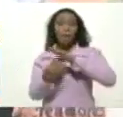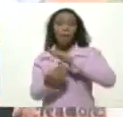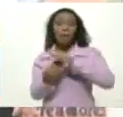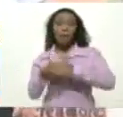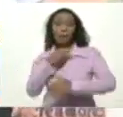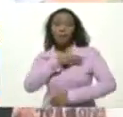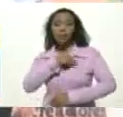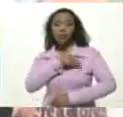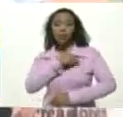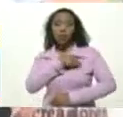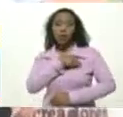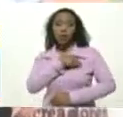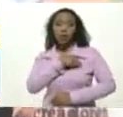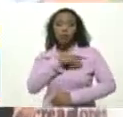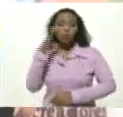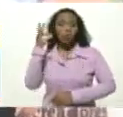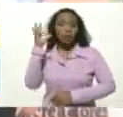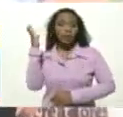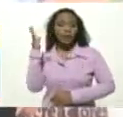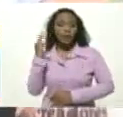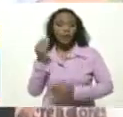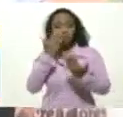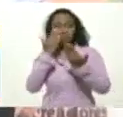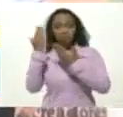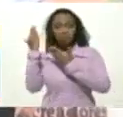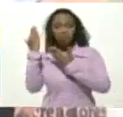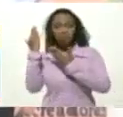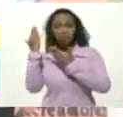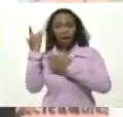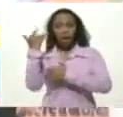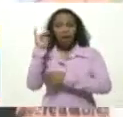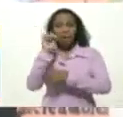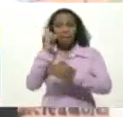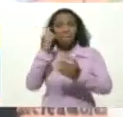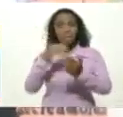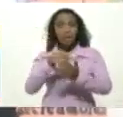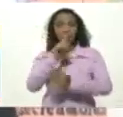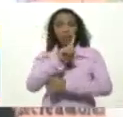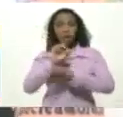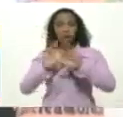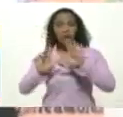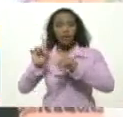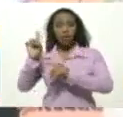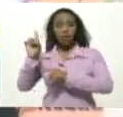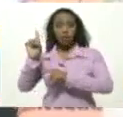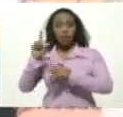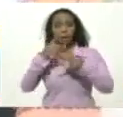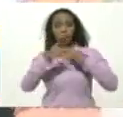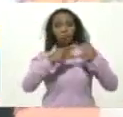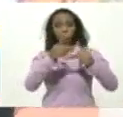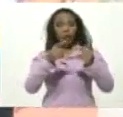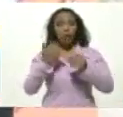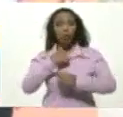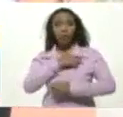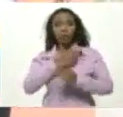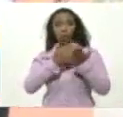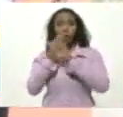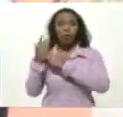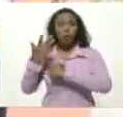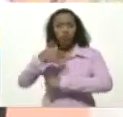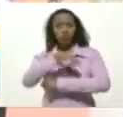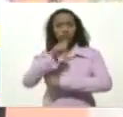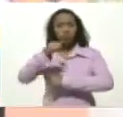Manuela Sáez. Bueno, como ve, presidente, tenemos 1.181 productores en nuestra comunidad, donde